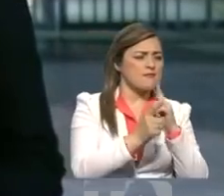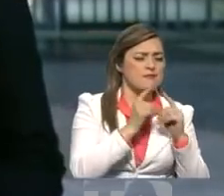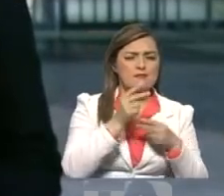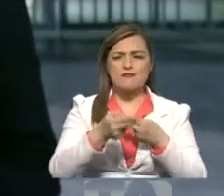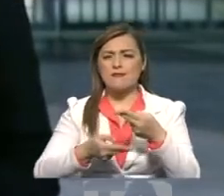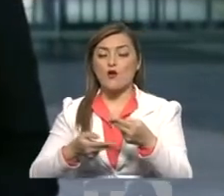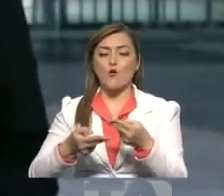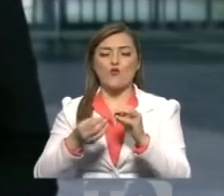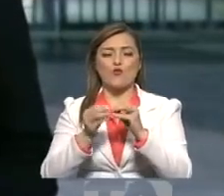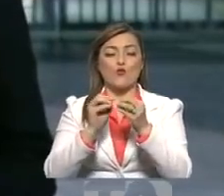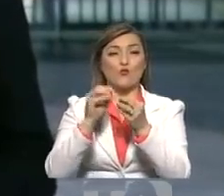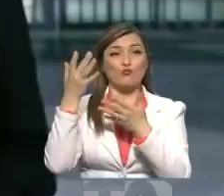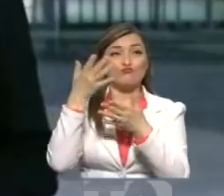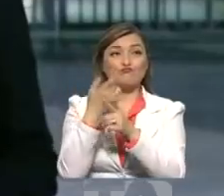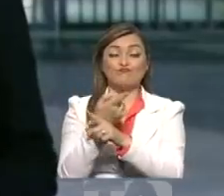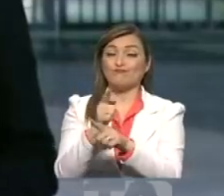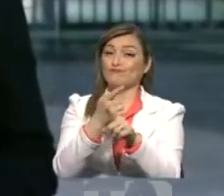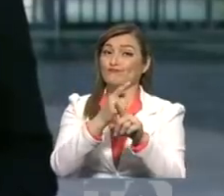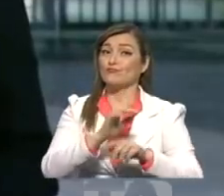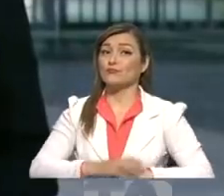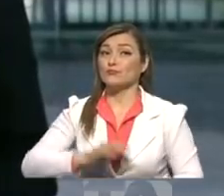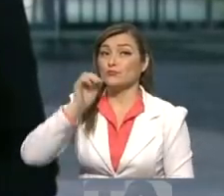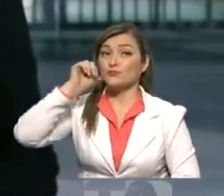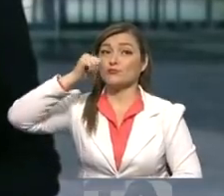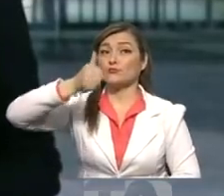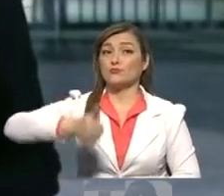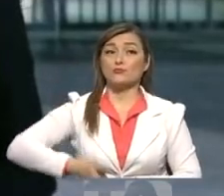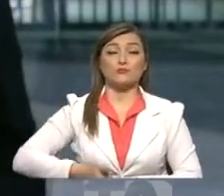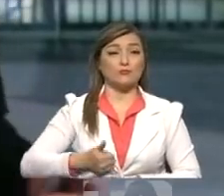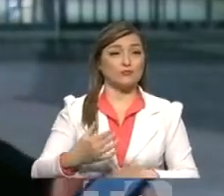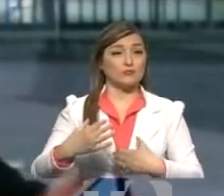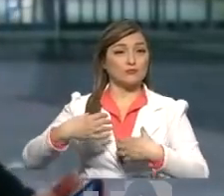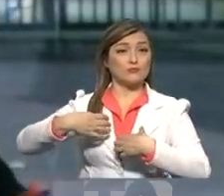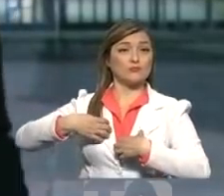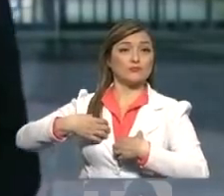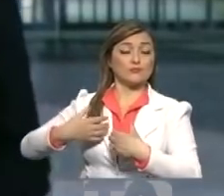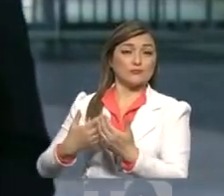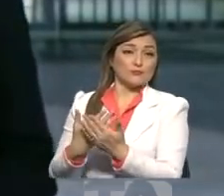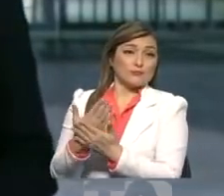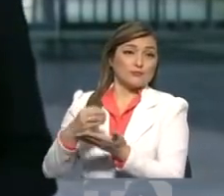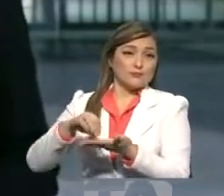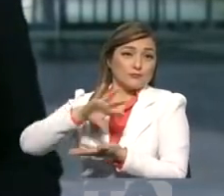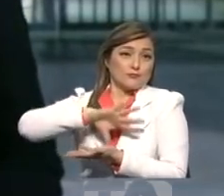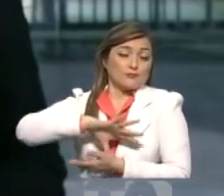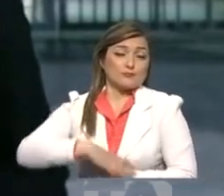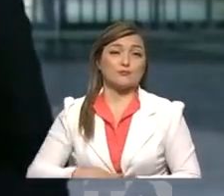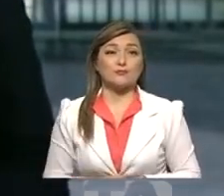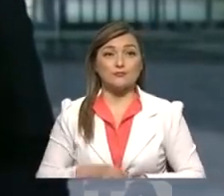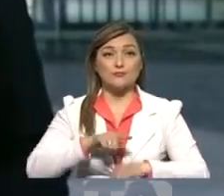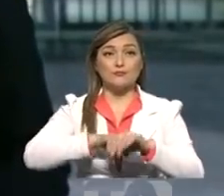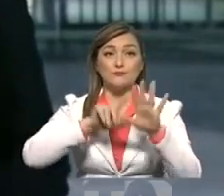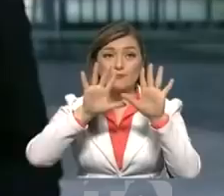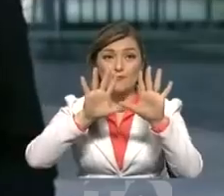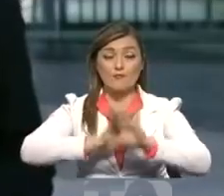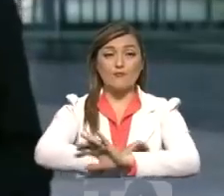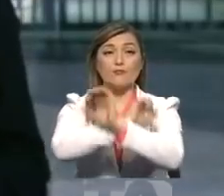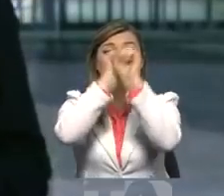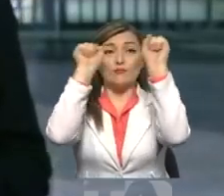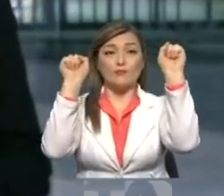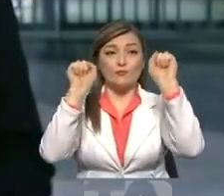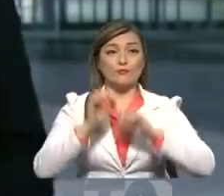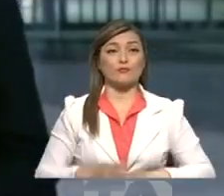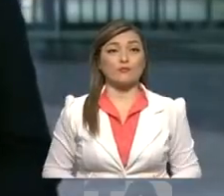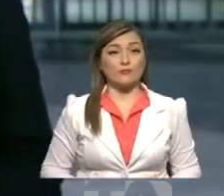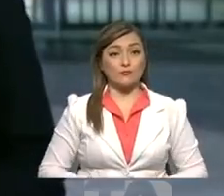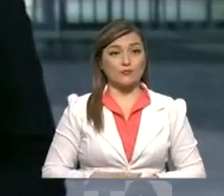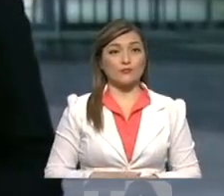bloque legislativo que precisamente mañana tiene que posesionarse aquí en la Asamblea Nacional a las 10 de la mañana. El día de